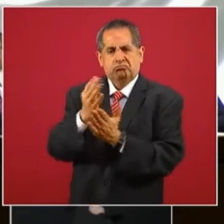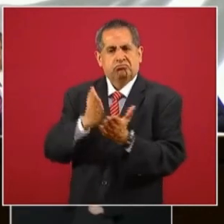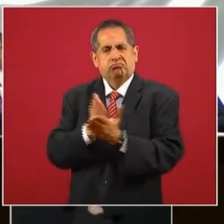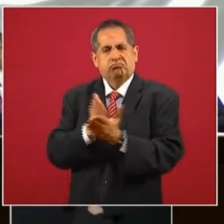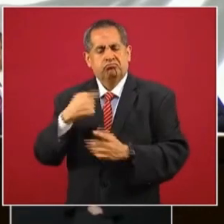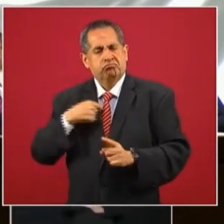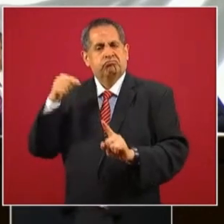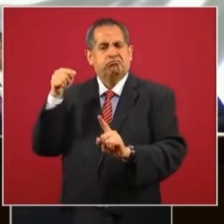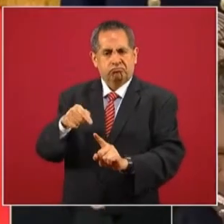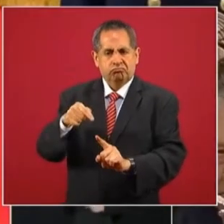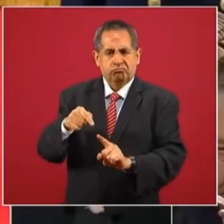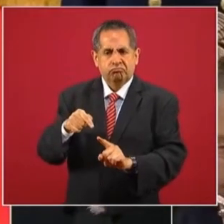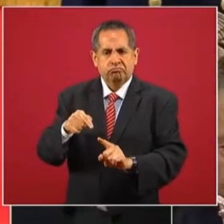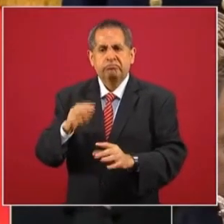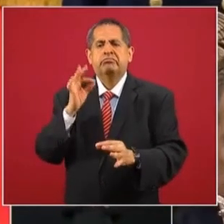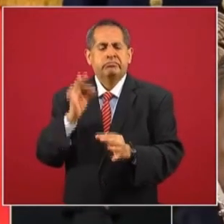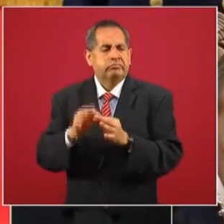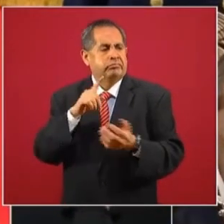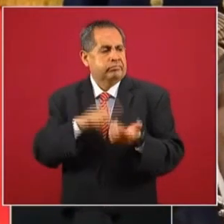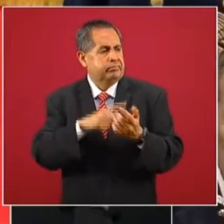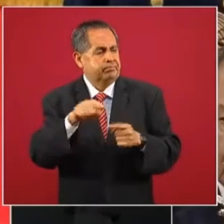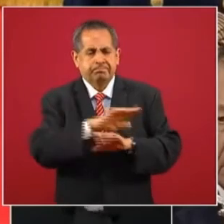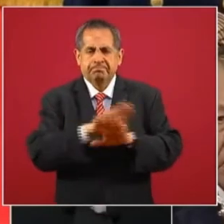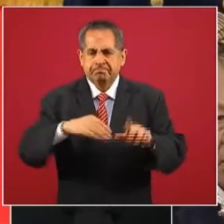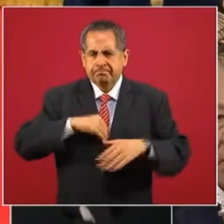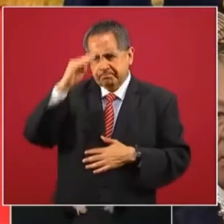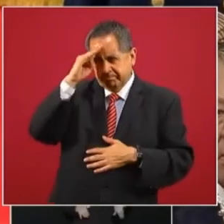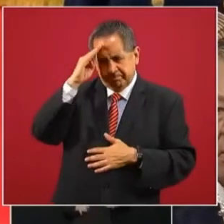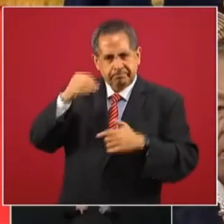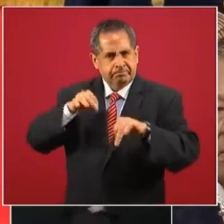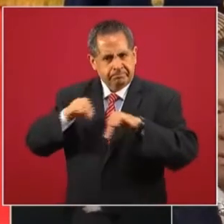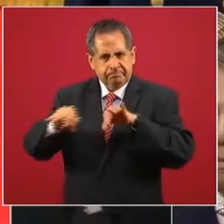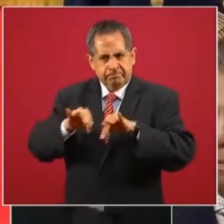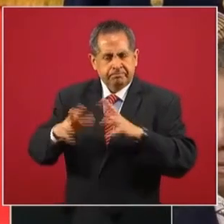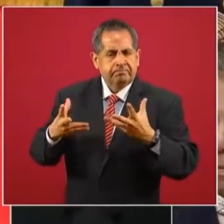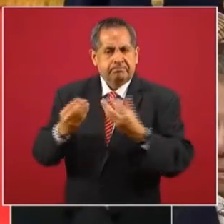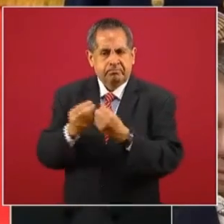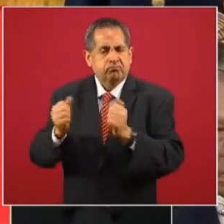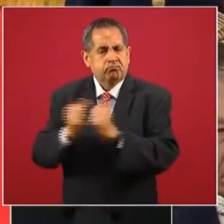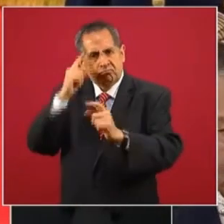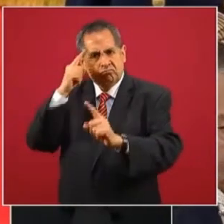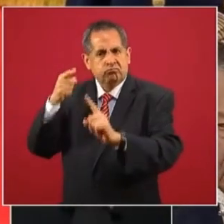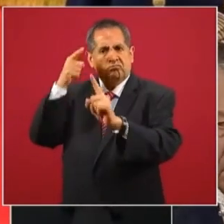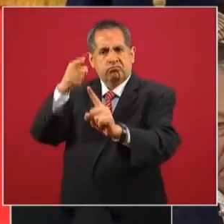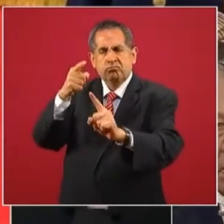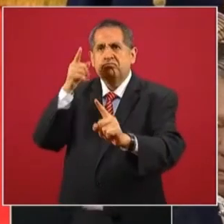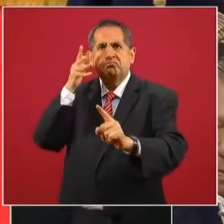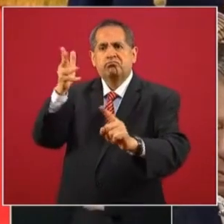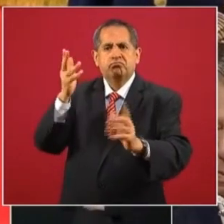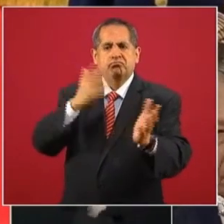del punto final y de pensar y trabajar hacia el